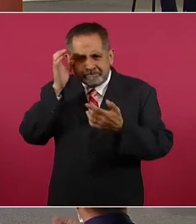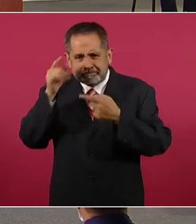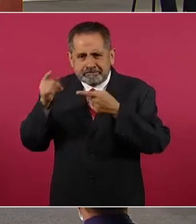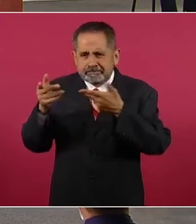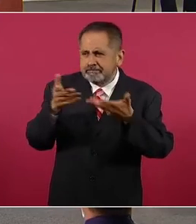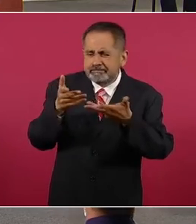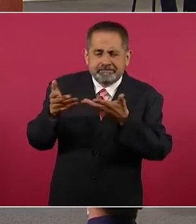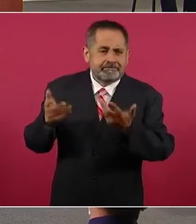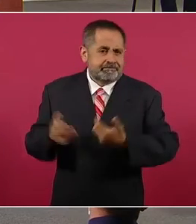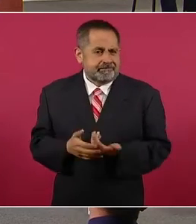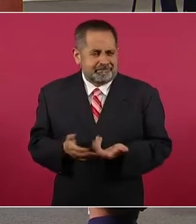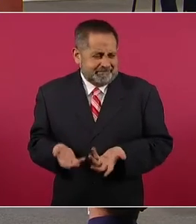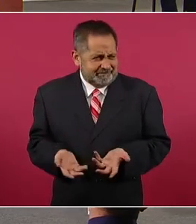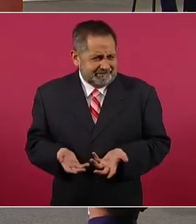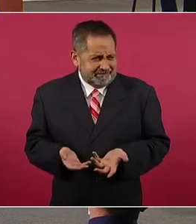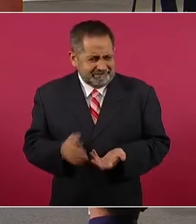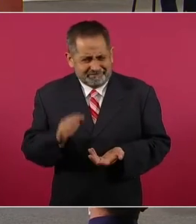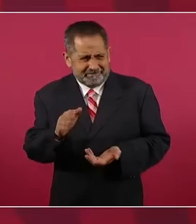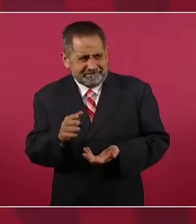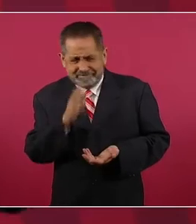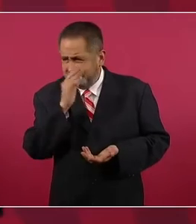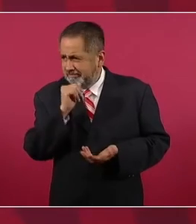que no puede haber un arreglo